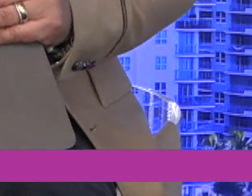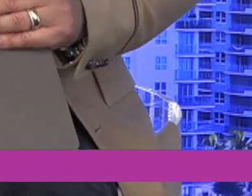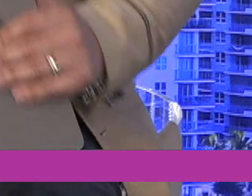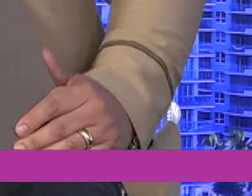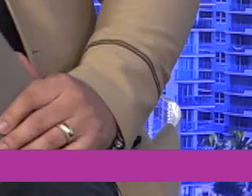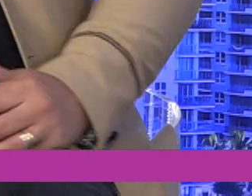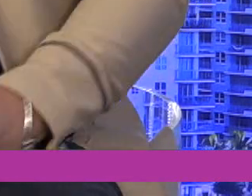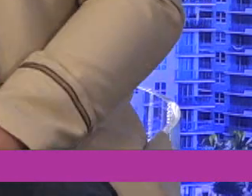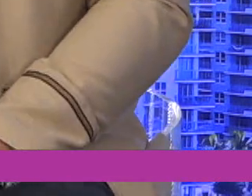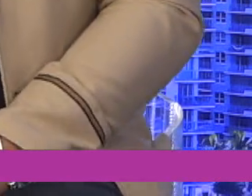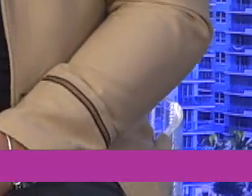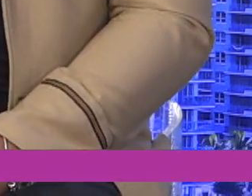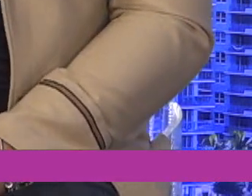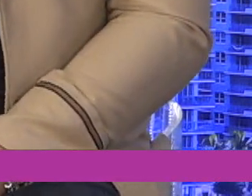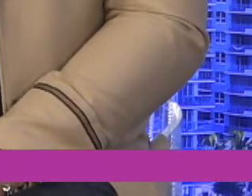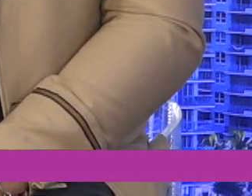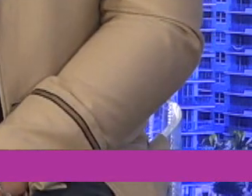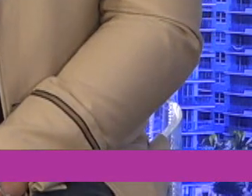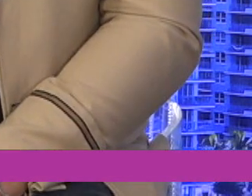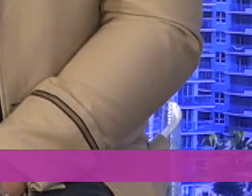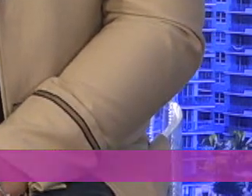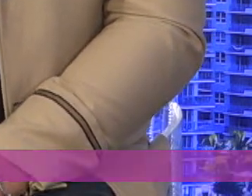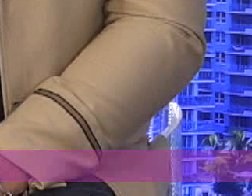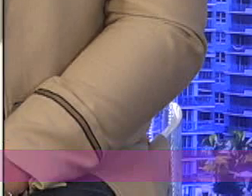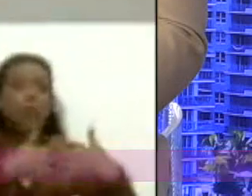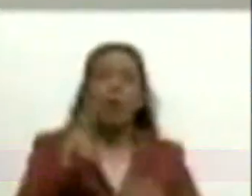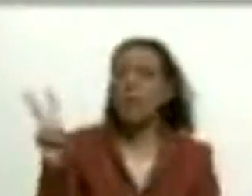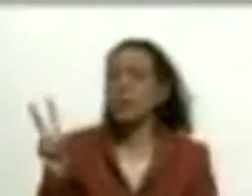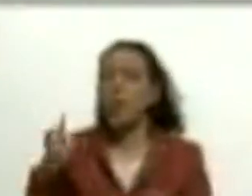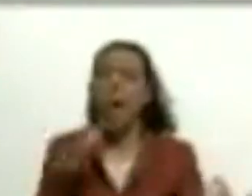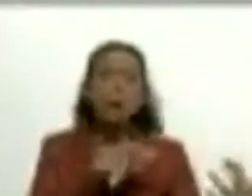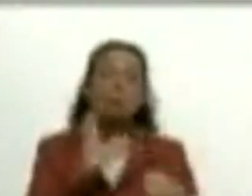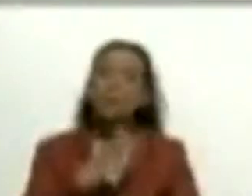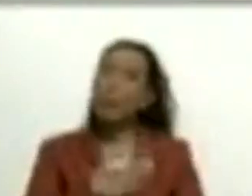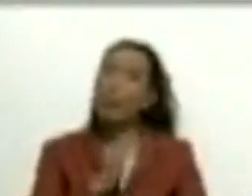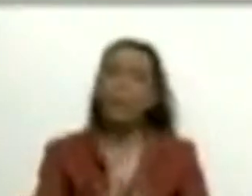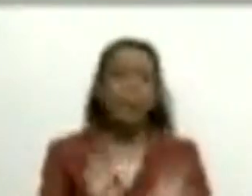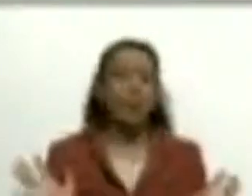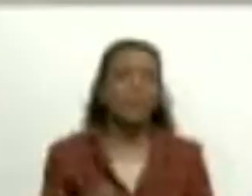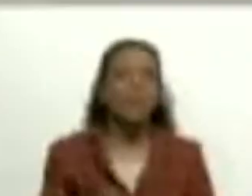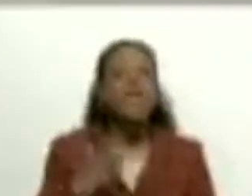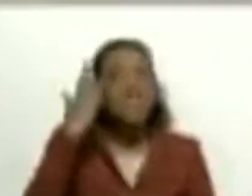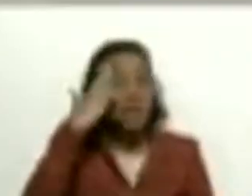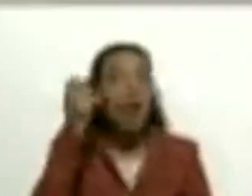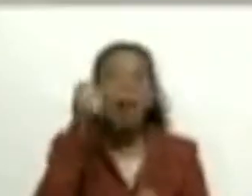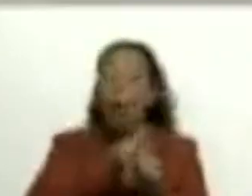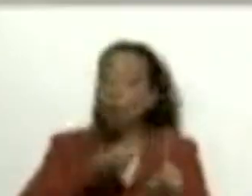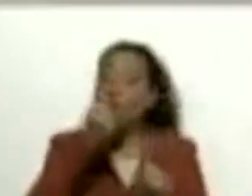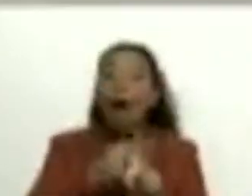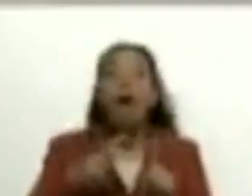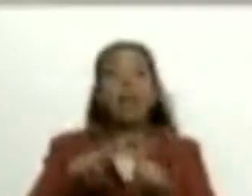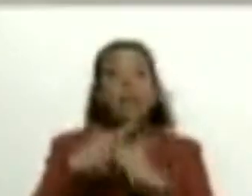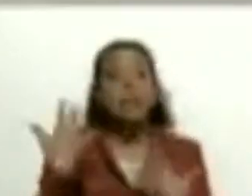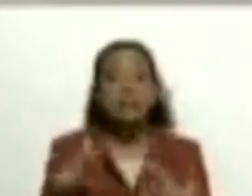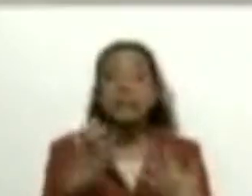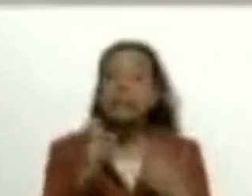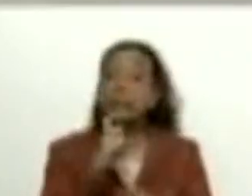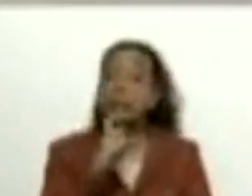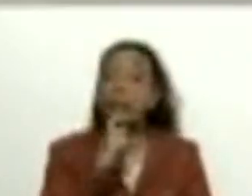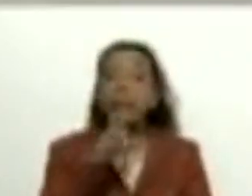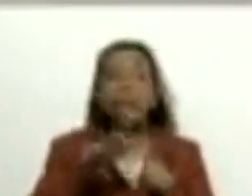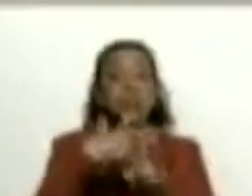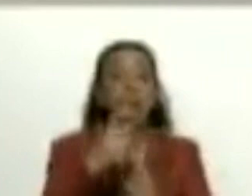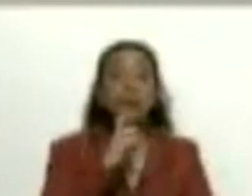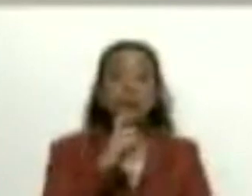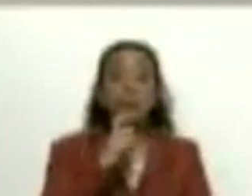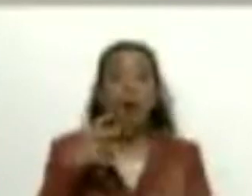el video y lo analizamos juntos. Exactamente, sabemos que constantemente... Sabemos que hay crisis sucesivamente, pero no queremos guerra,